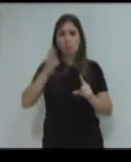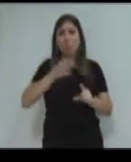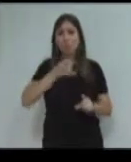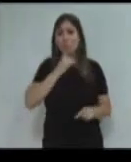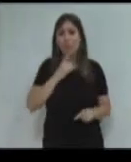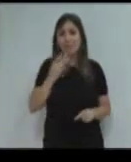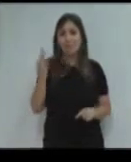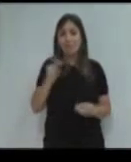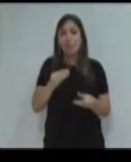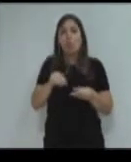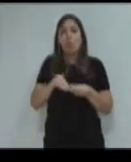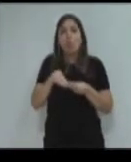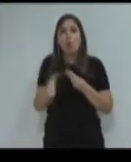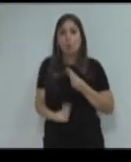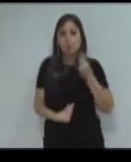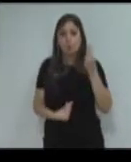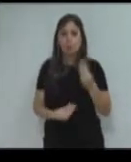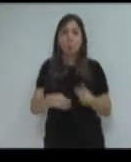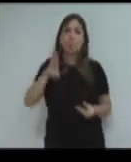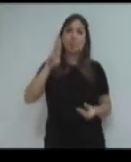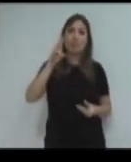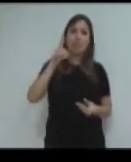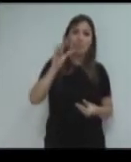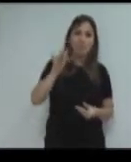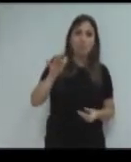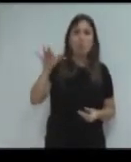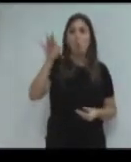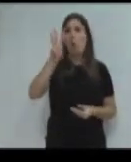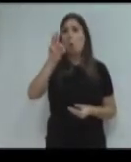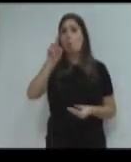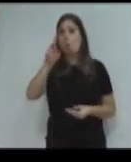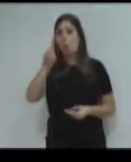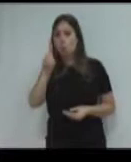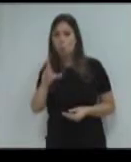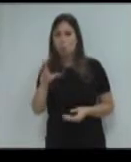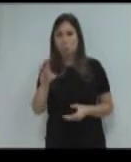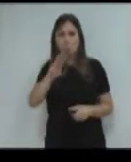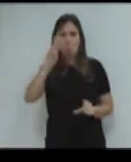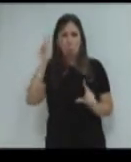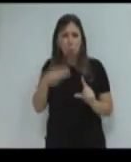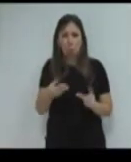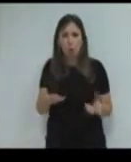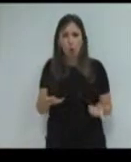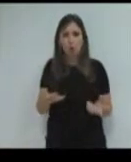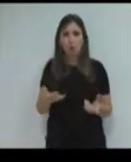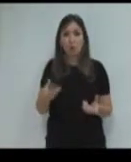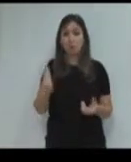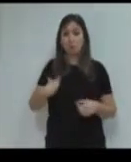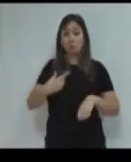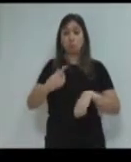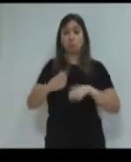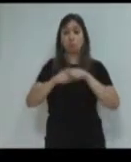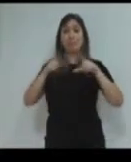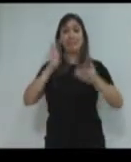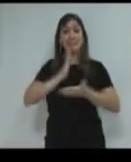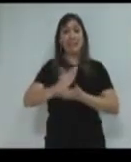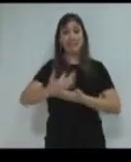que darle un documento, un PDF o un Word, pero nunca un PowerPoint. El PowerPoint es en la sesión que él haga, por